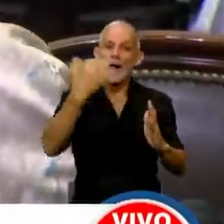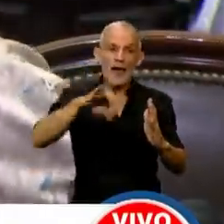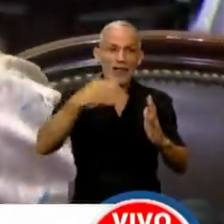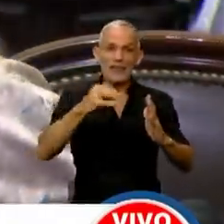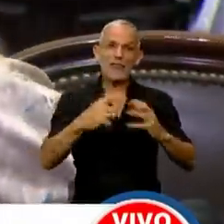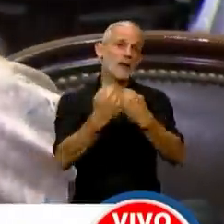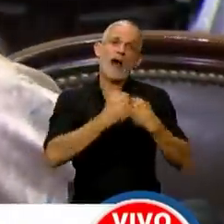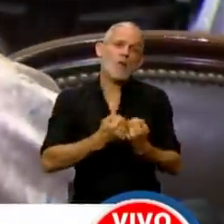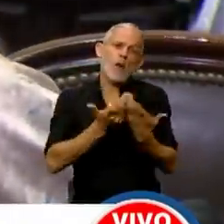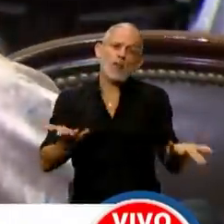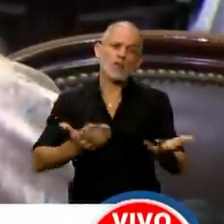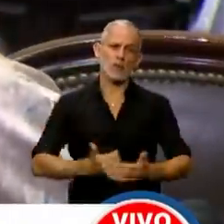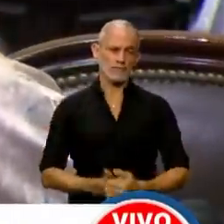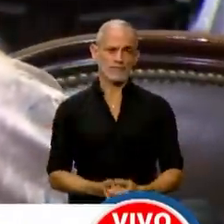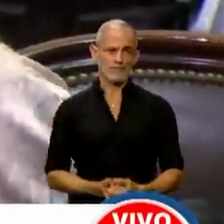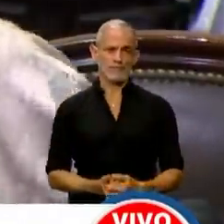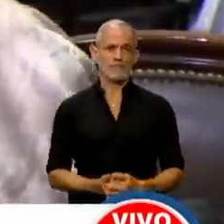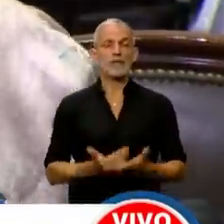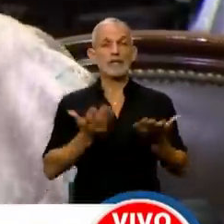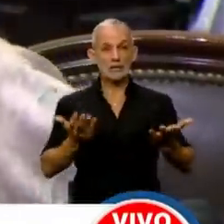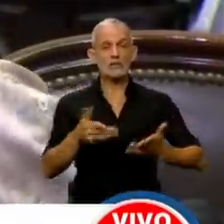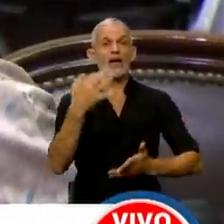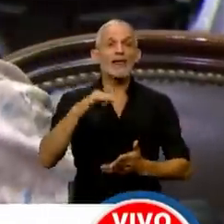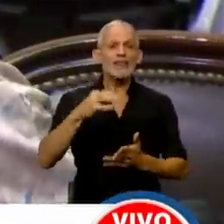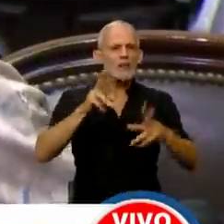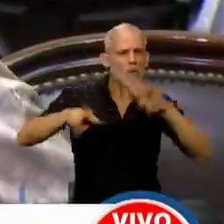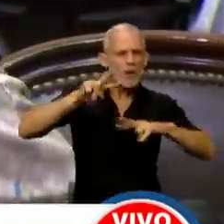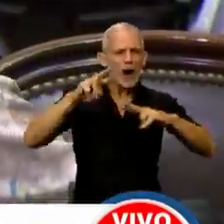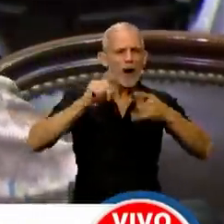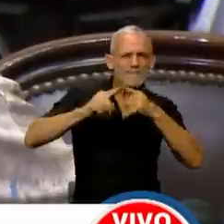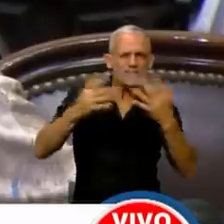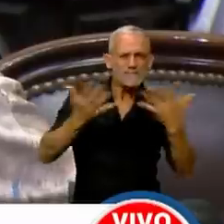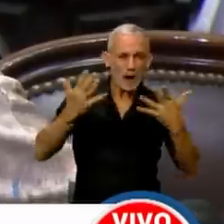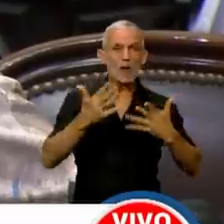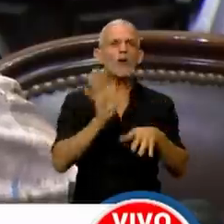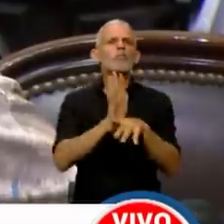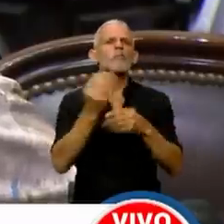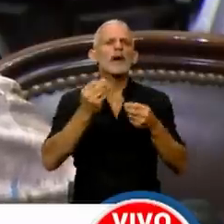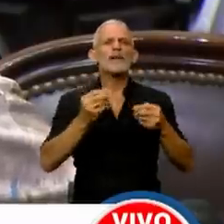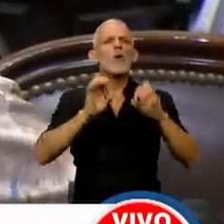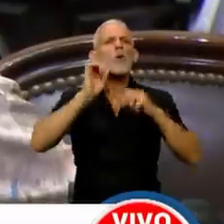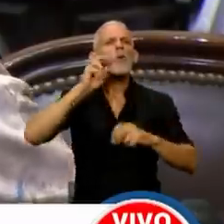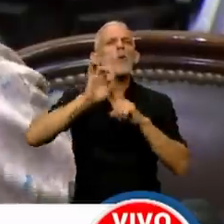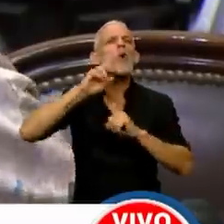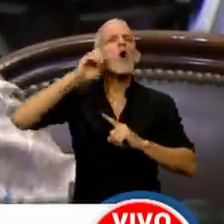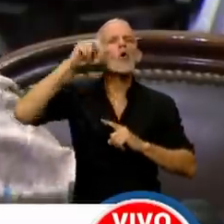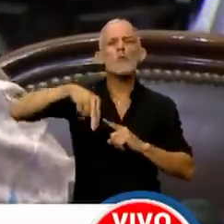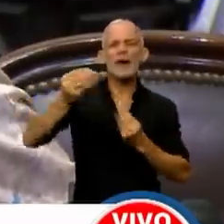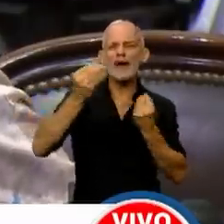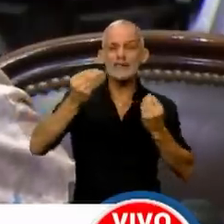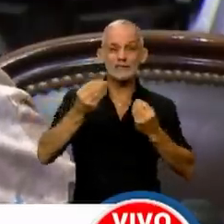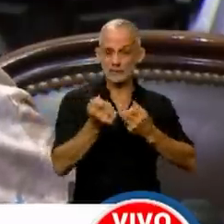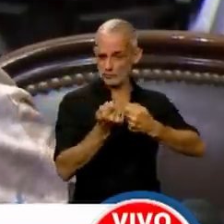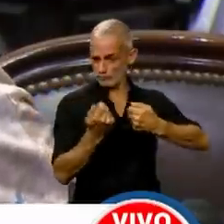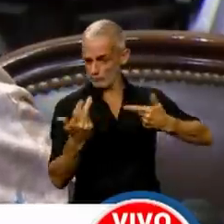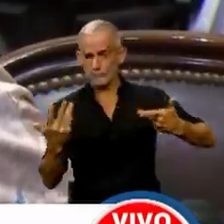que consensuar, en donde tienen que buscar acuerdos. ¿Saben lo que significa quórum? ¿Saben lo que es el